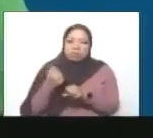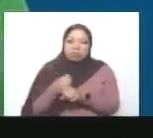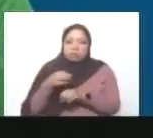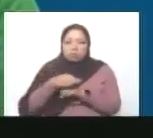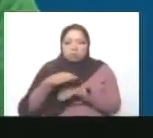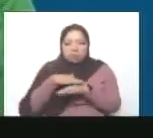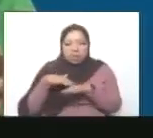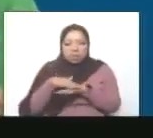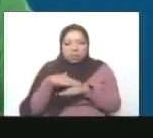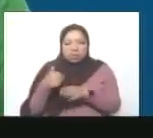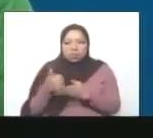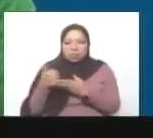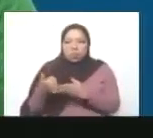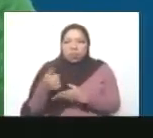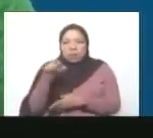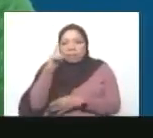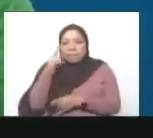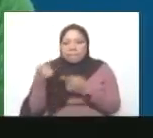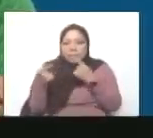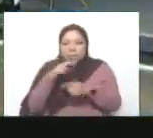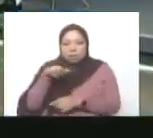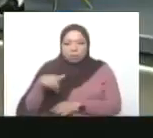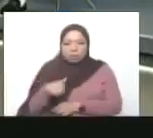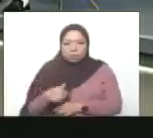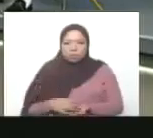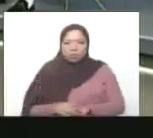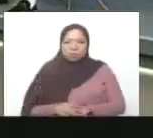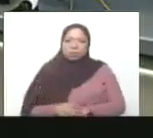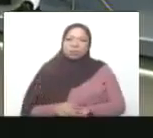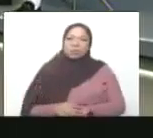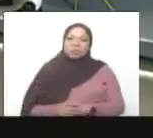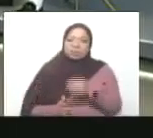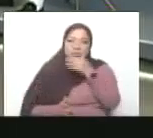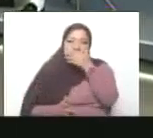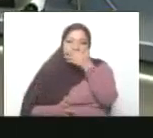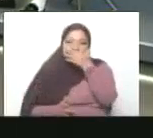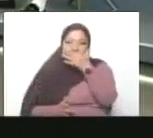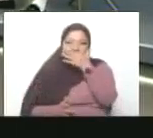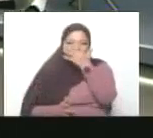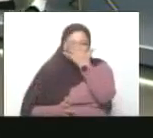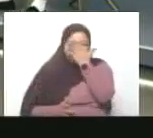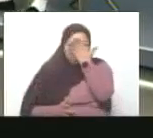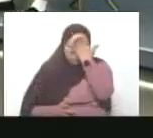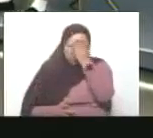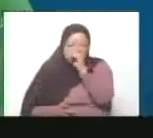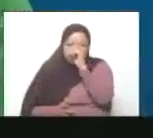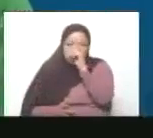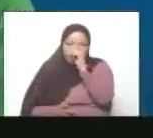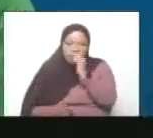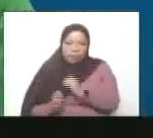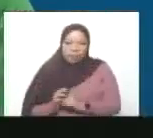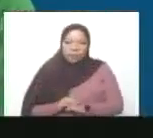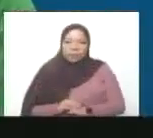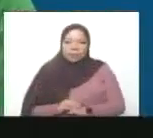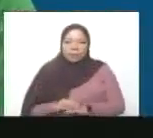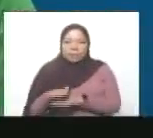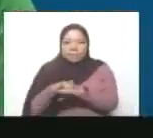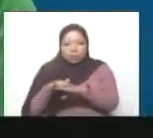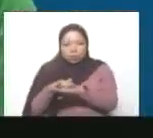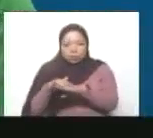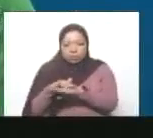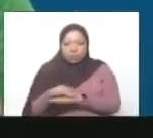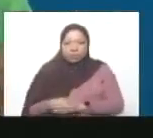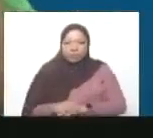ministerio, el gobernador. Siempre han estado pendientes de nosotros. Correcto. Y bueno, ahí vamos creciendo. De hecho, señor presidente, tenemos una